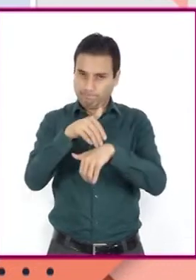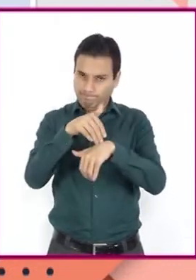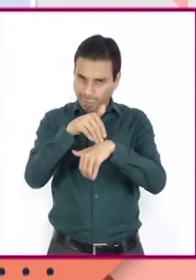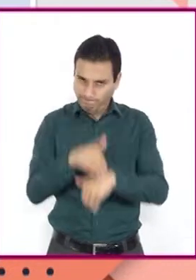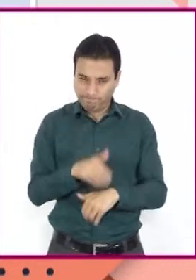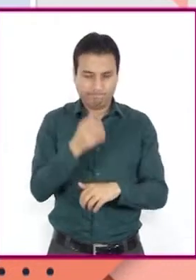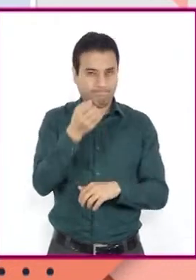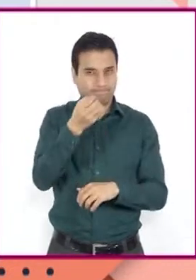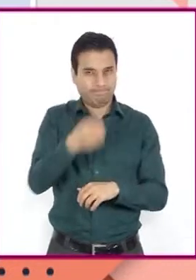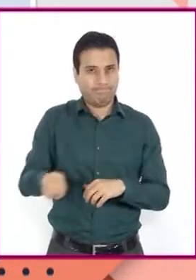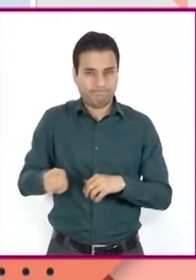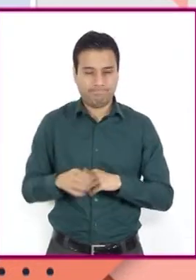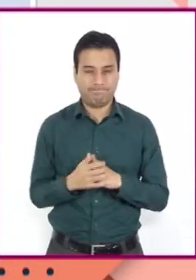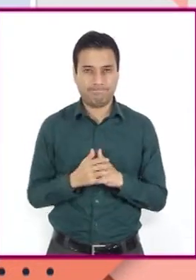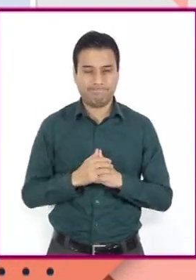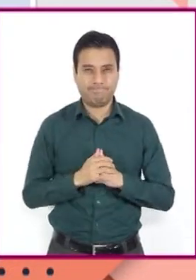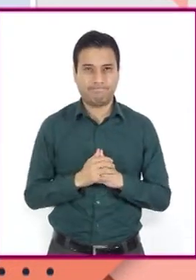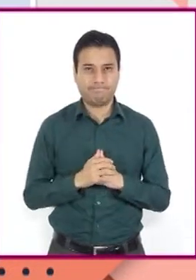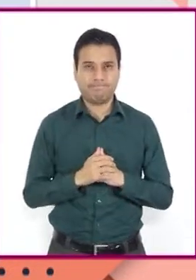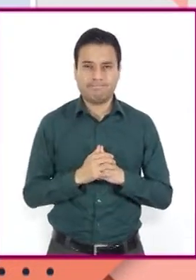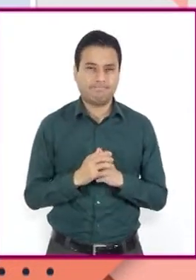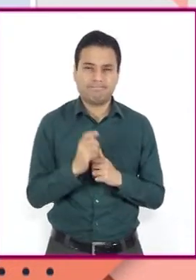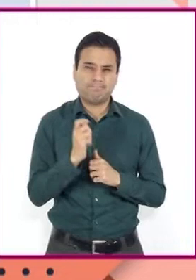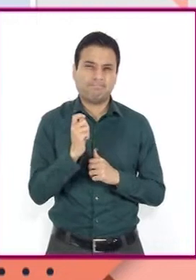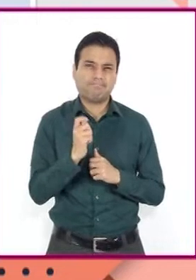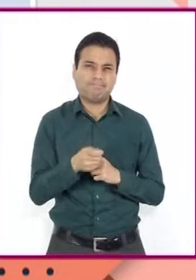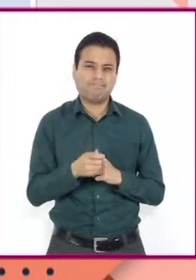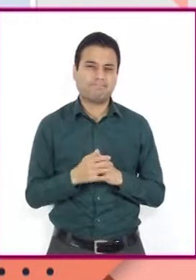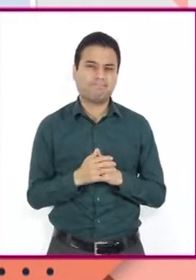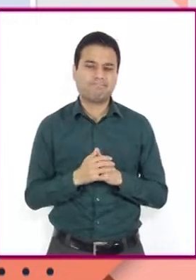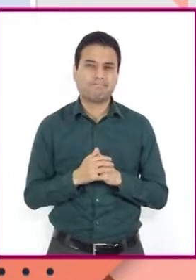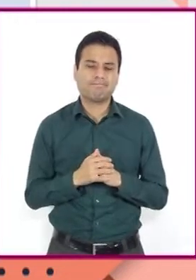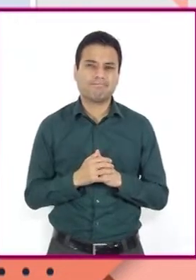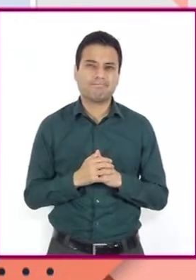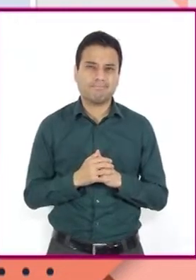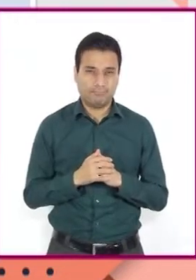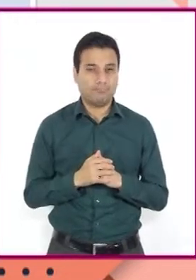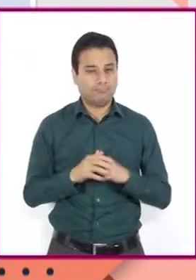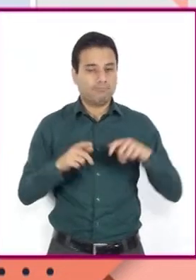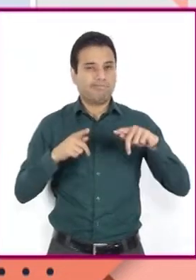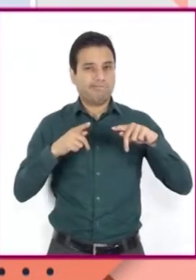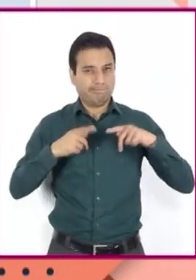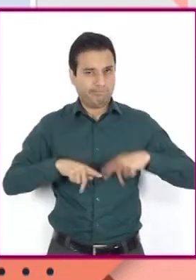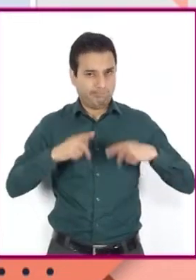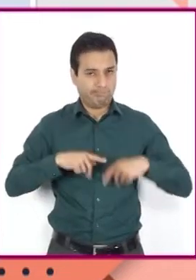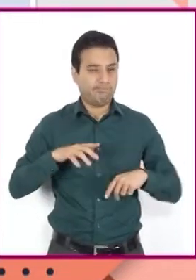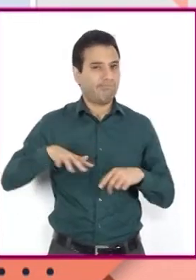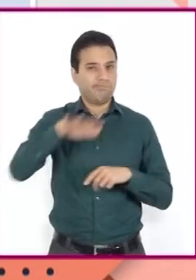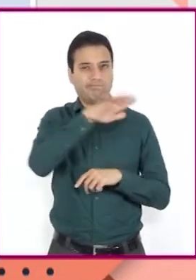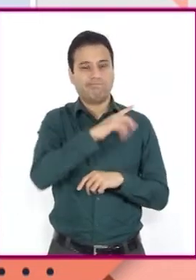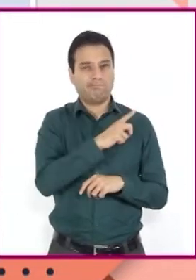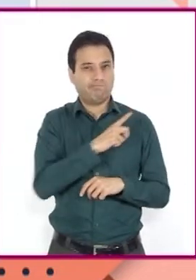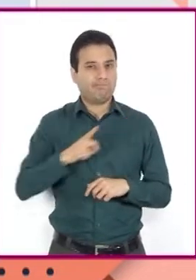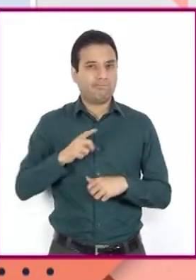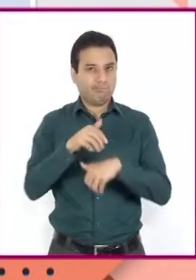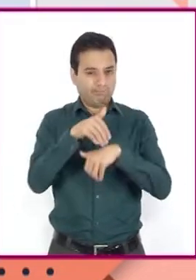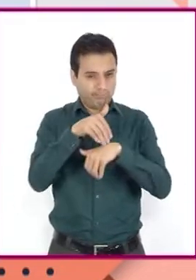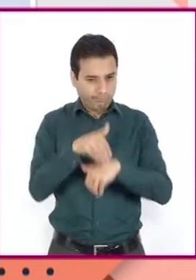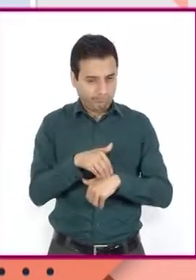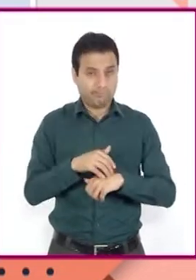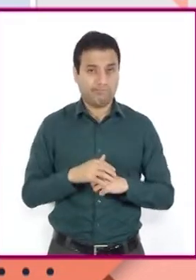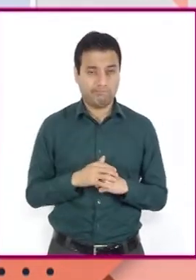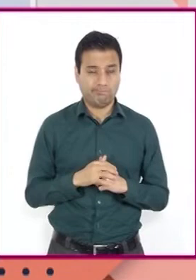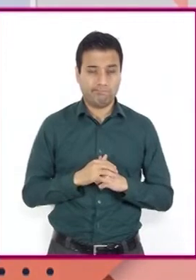los ciudadanos. Esto quiere decir que aterrizan en ciertas exigencias de carácter social, deber, necesidad